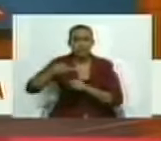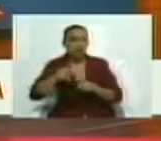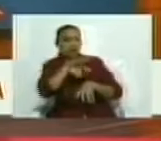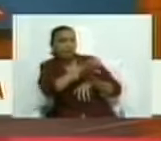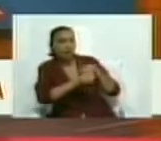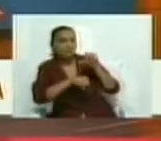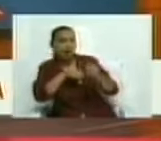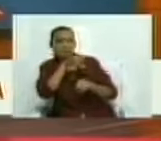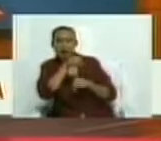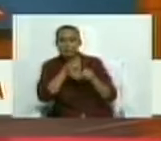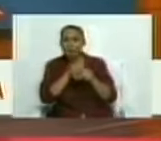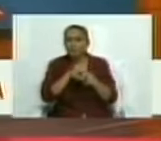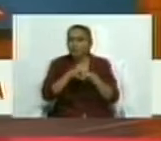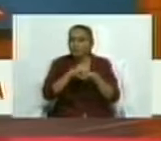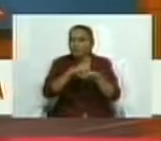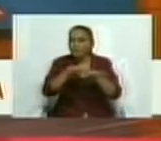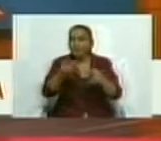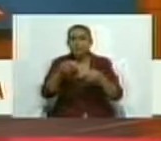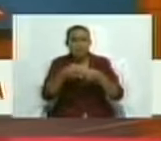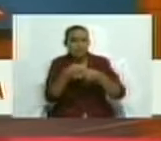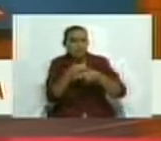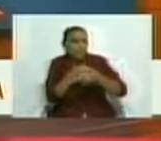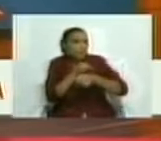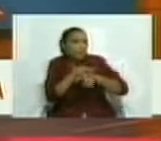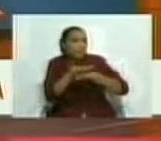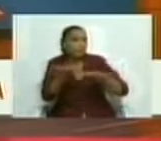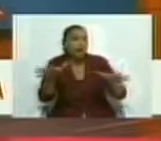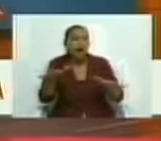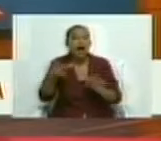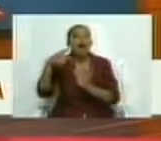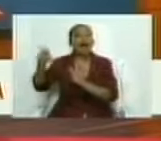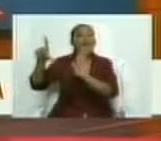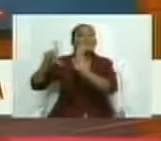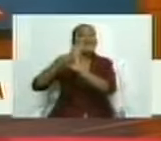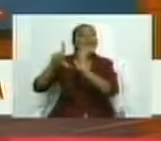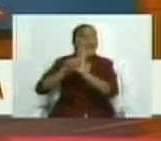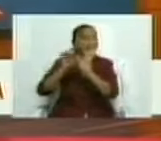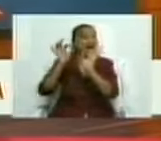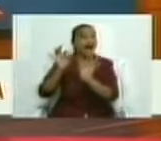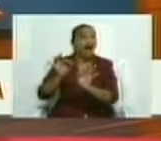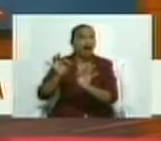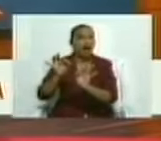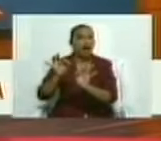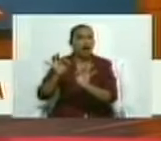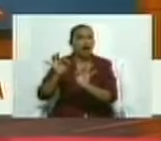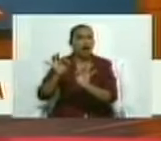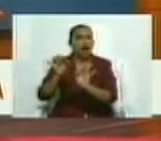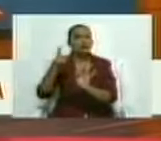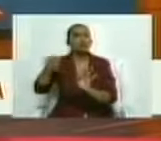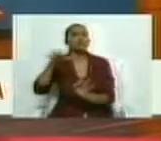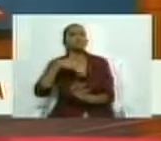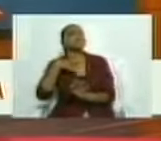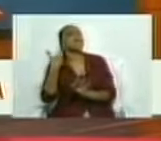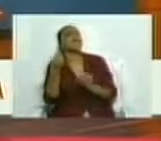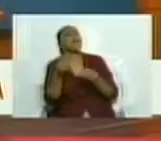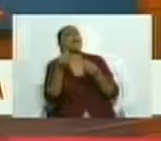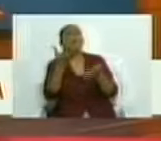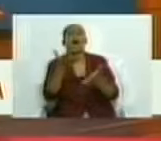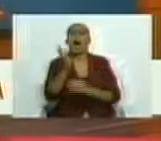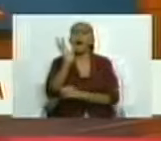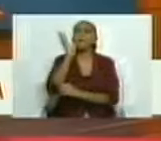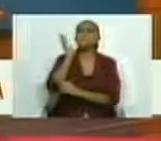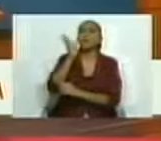sembrando legalmente entonces vienen a dar clases en el mundo entero me parece de una